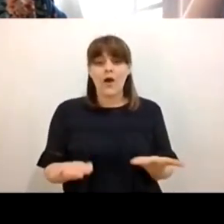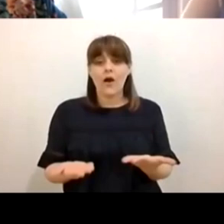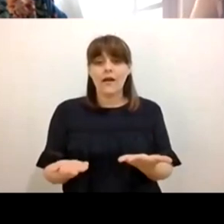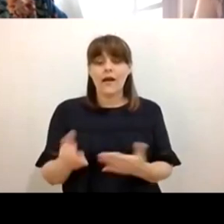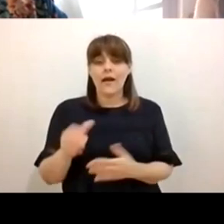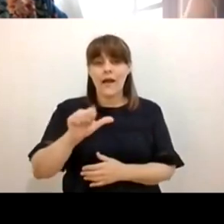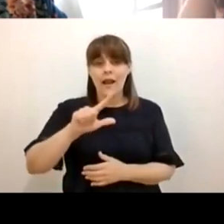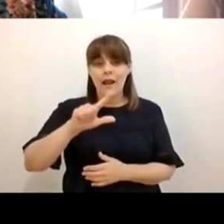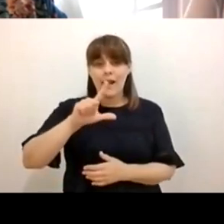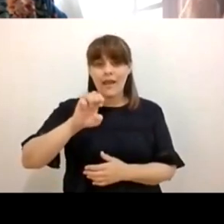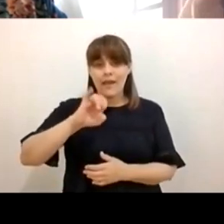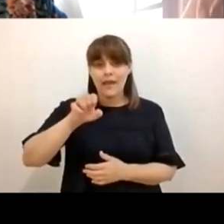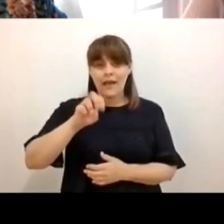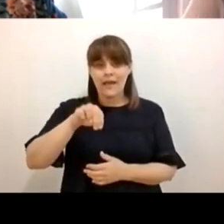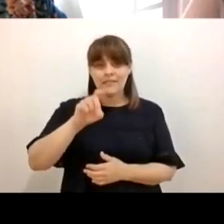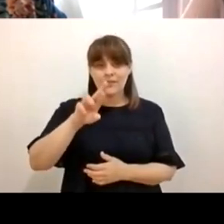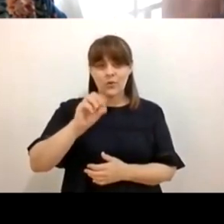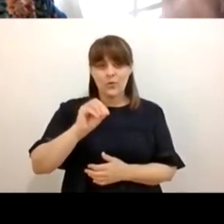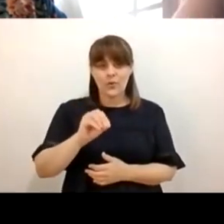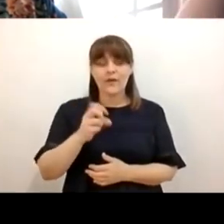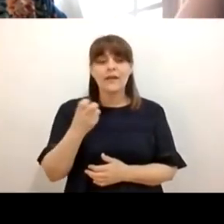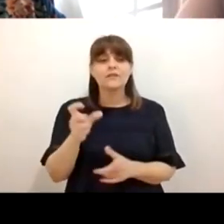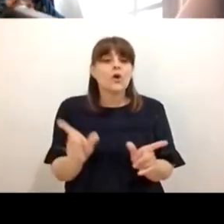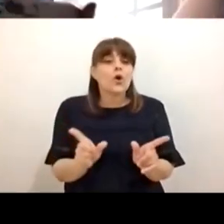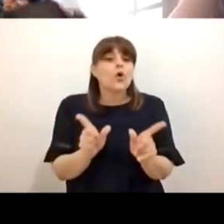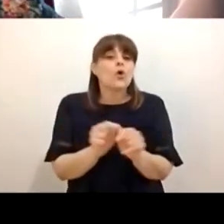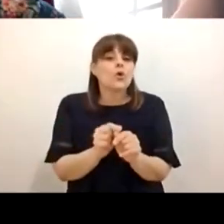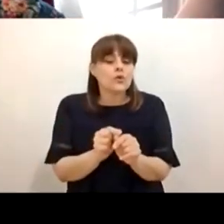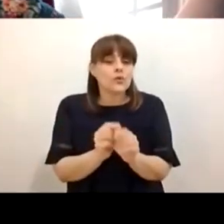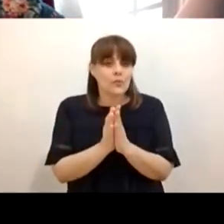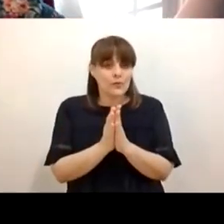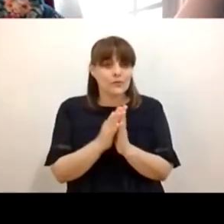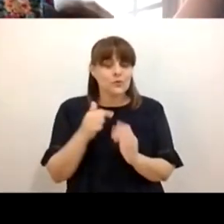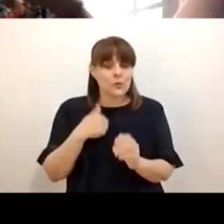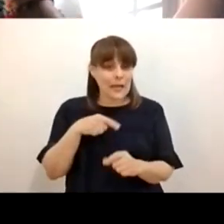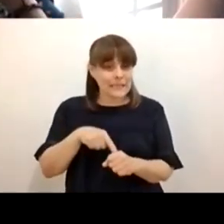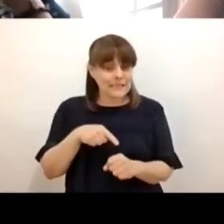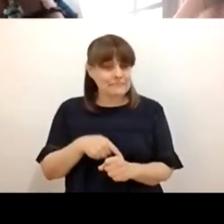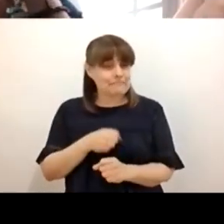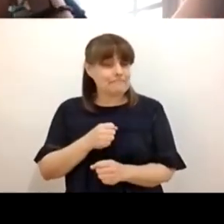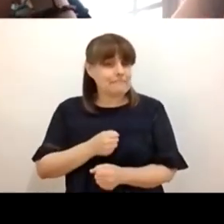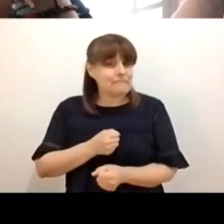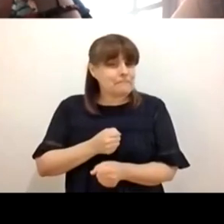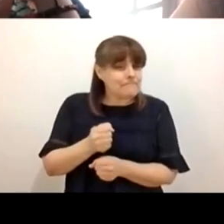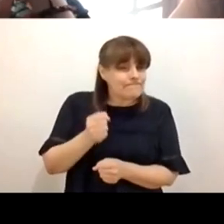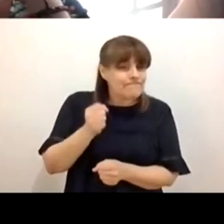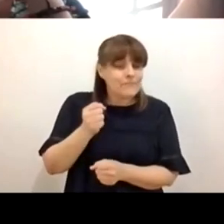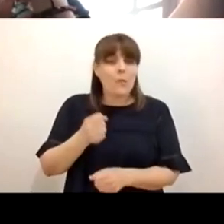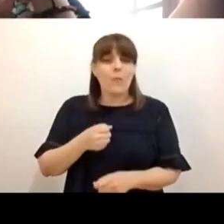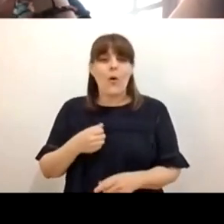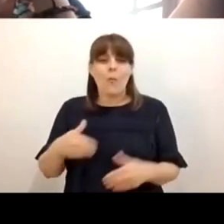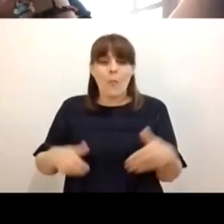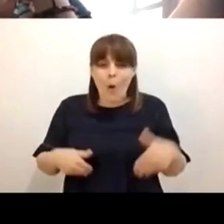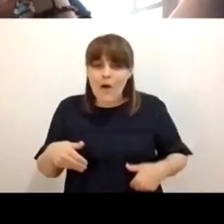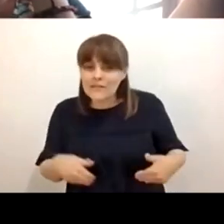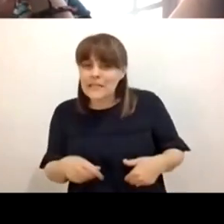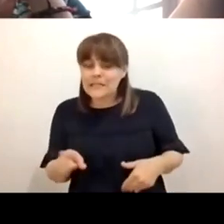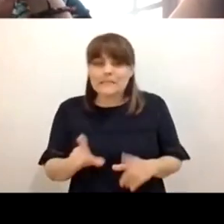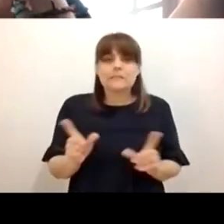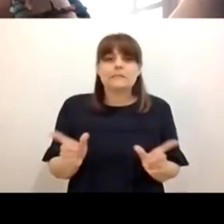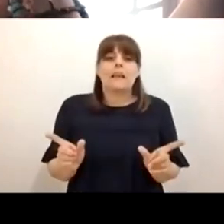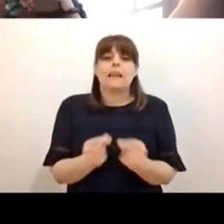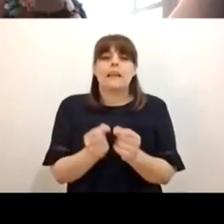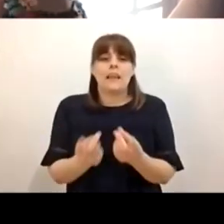vuelvo a pasar la palabra esta intervención es más cortita así que estaré aquí de la tosa si te cuelgas te pido porfa que prendas tu micro otra vez